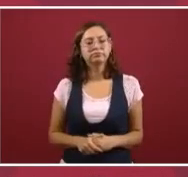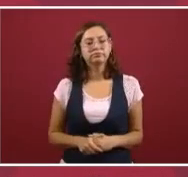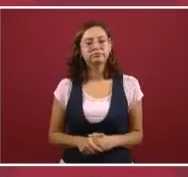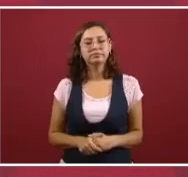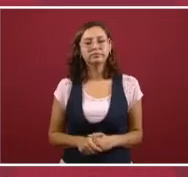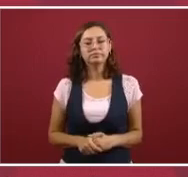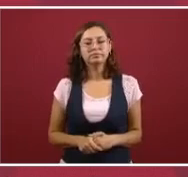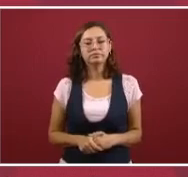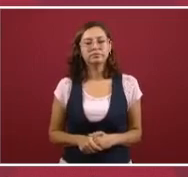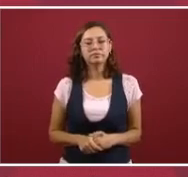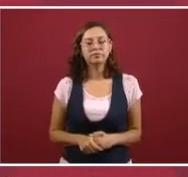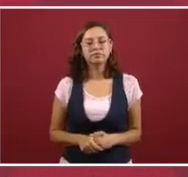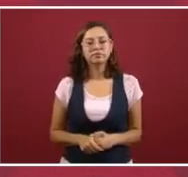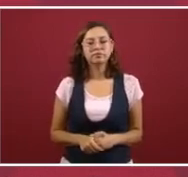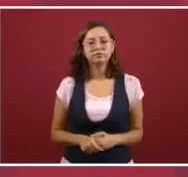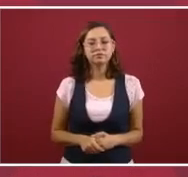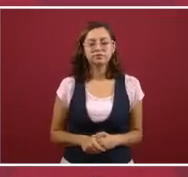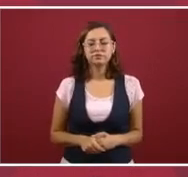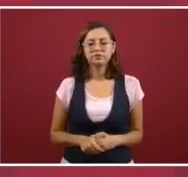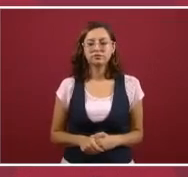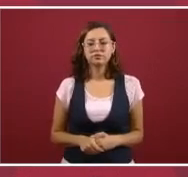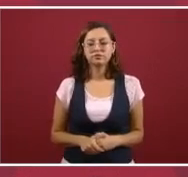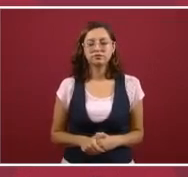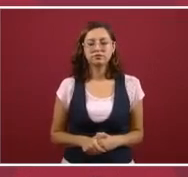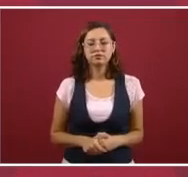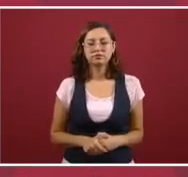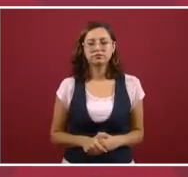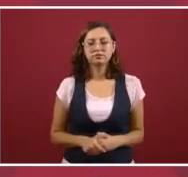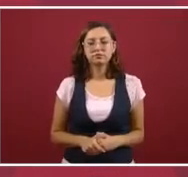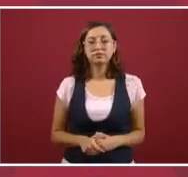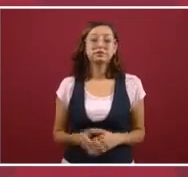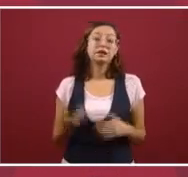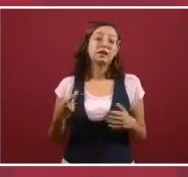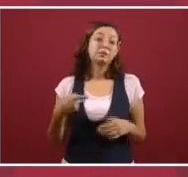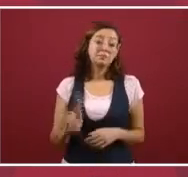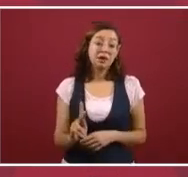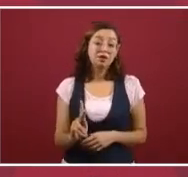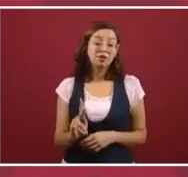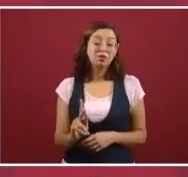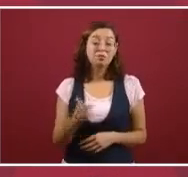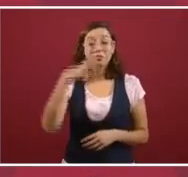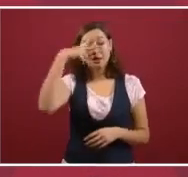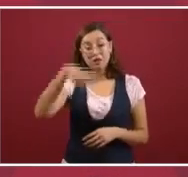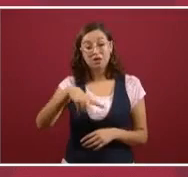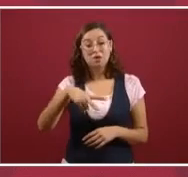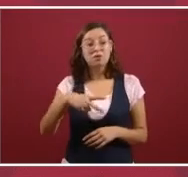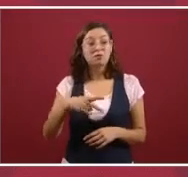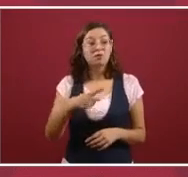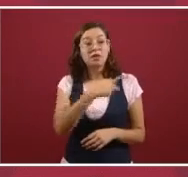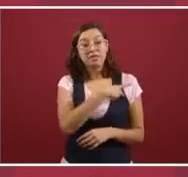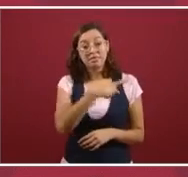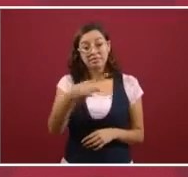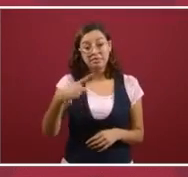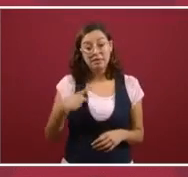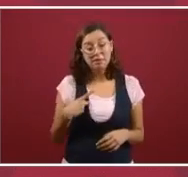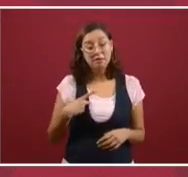Pero si lo comparamos con lo que pagamos por intereses de deuda, resulta que es la